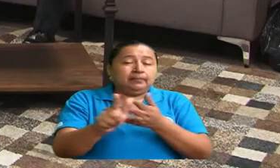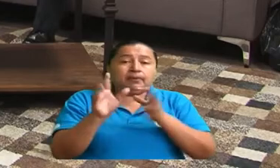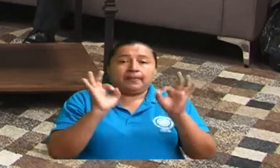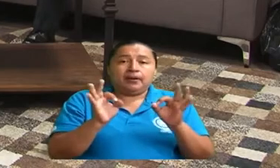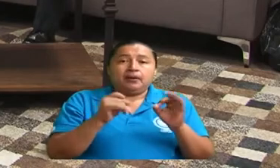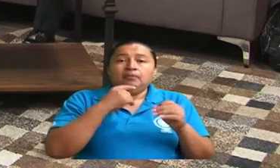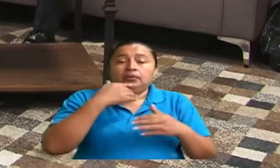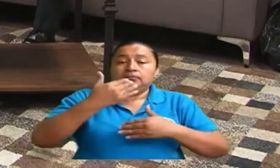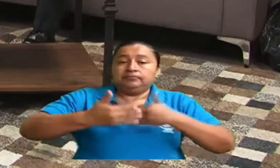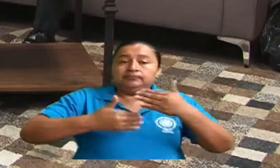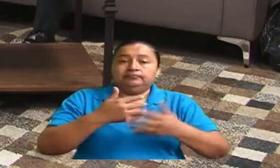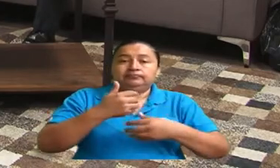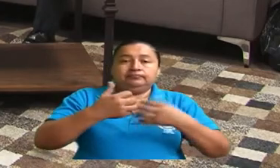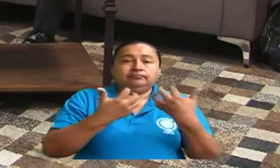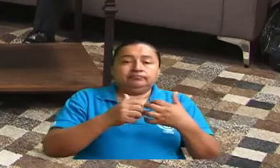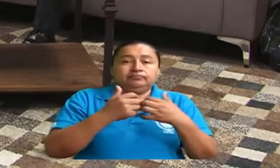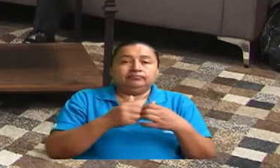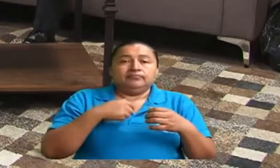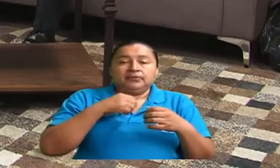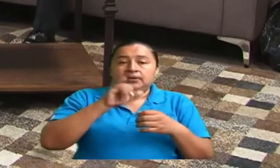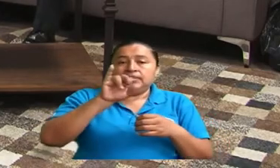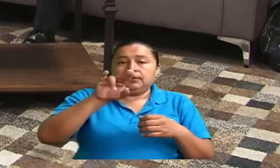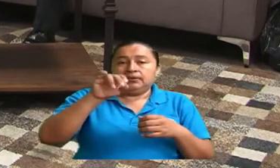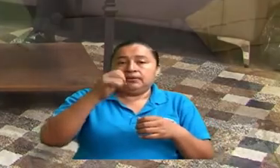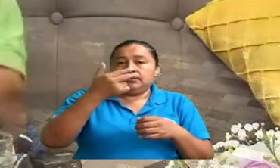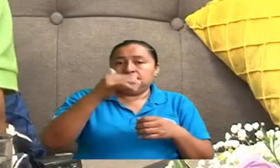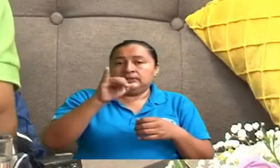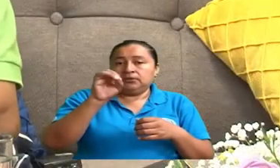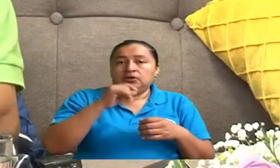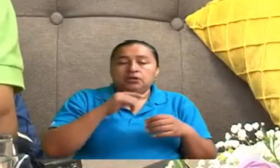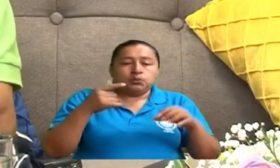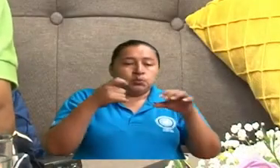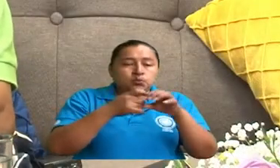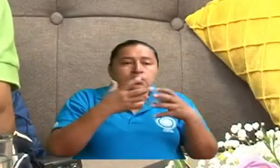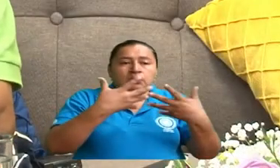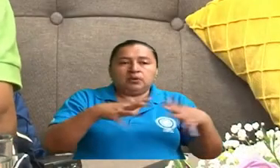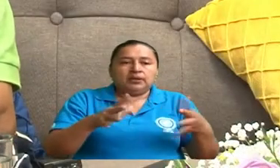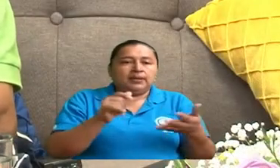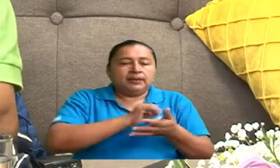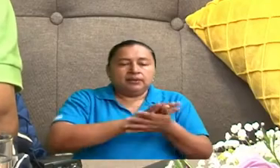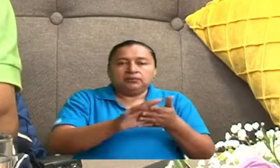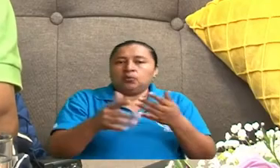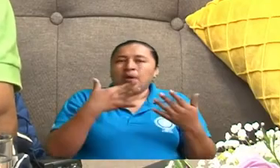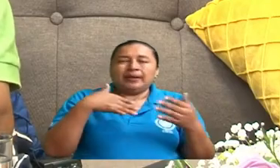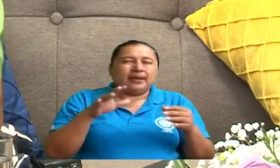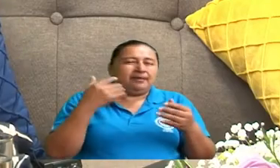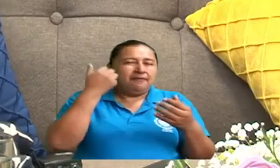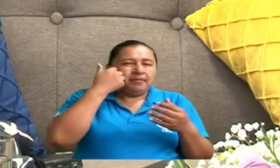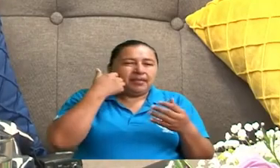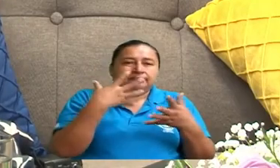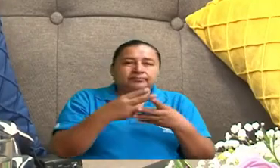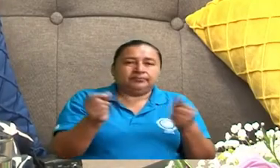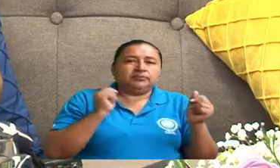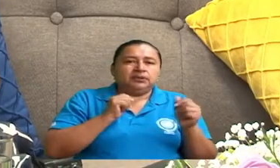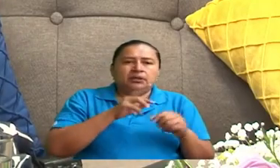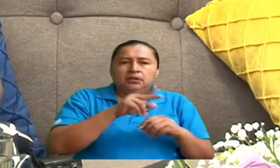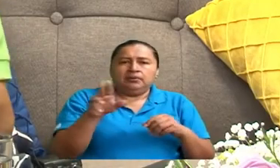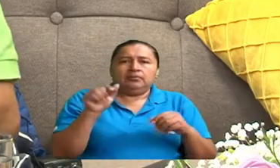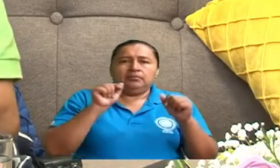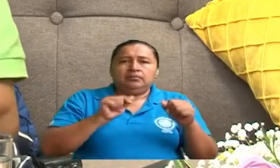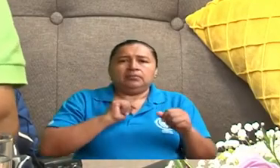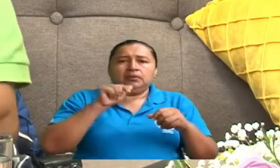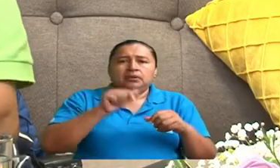mete en un proceso inyección y eso elimina cualquier bacteria, cualquier cosa que pueda estar ahí. Es más, hasta en los mismos mazos, las